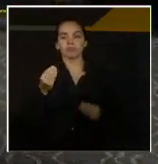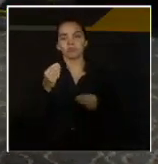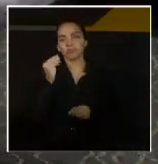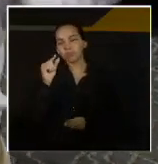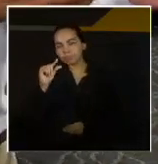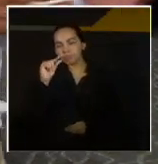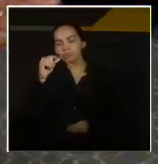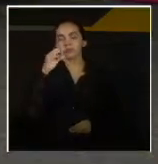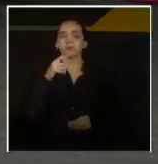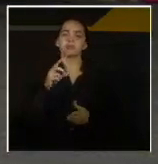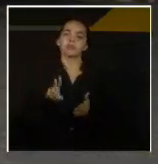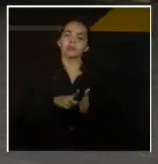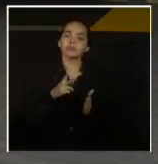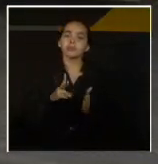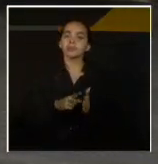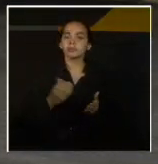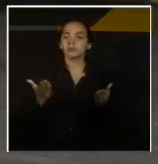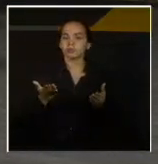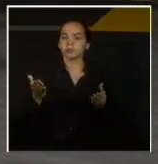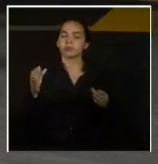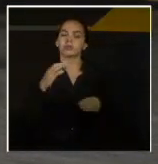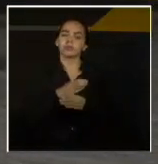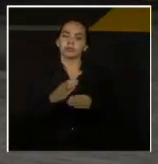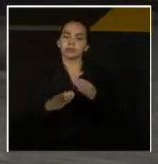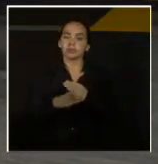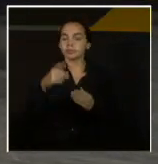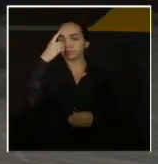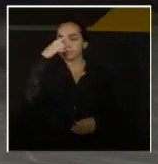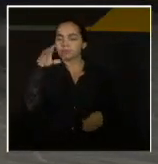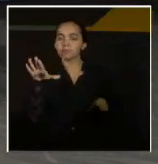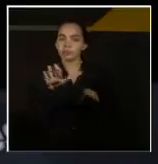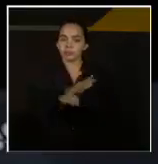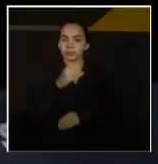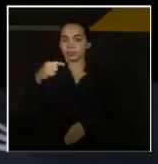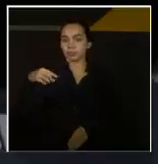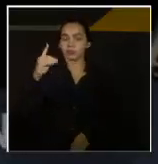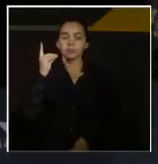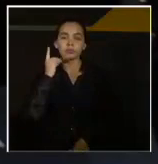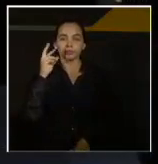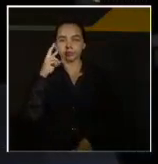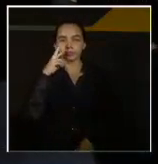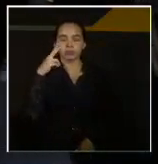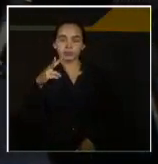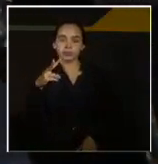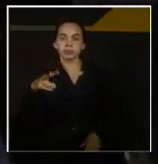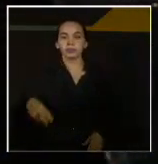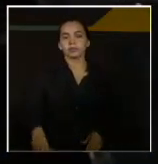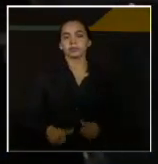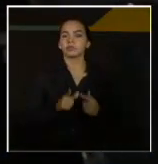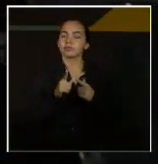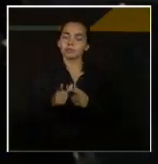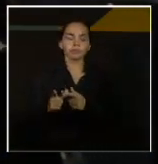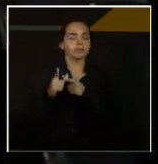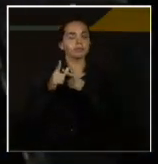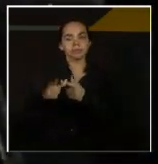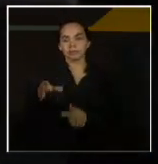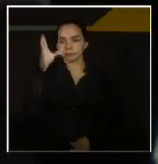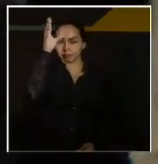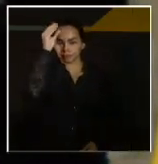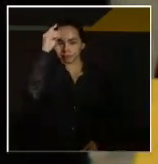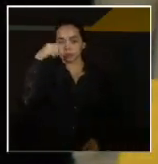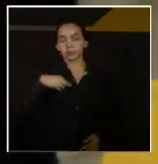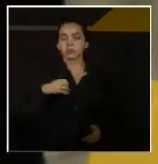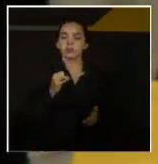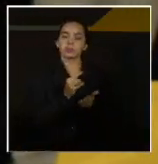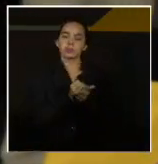cosas y nos metemos para poder cambiarlas. Estando ya como diputado, fue que me di cuenta que me tenía que seguir preparando. Por eso fue que